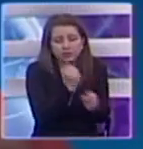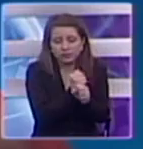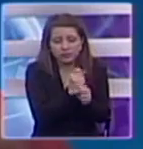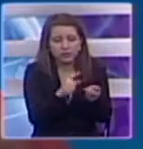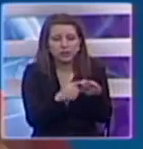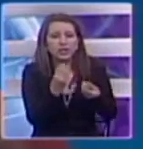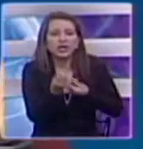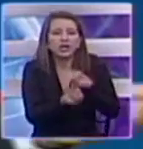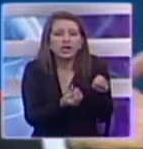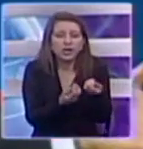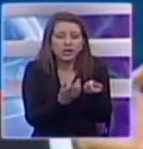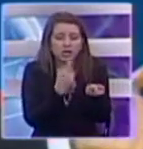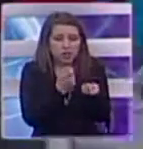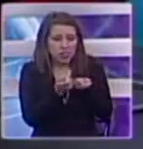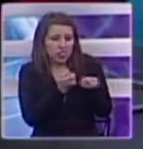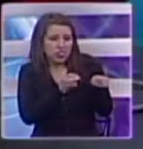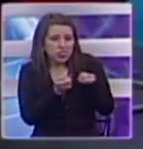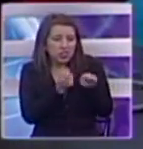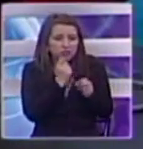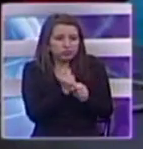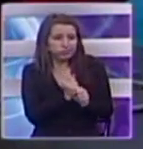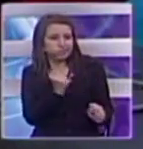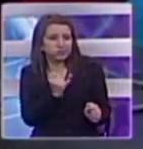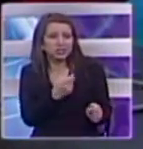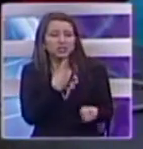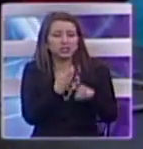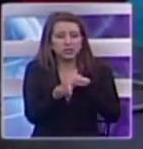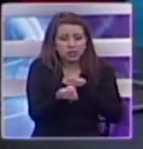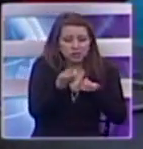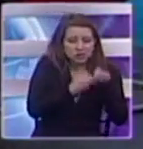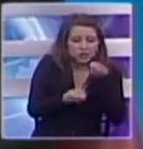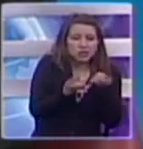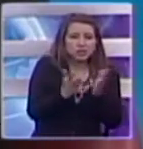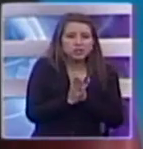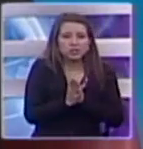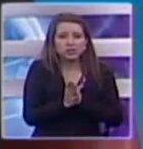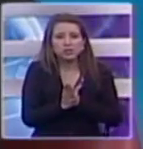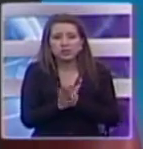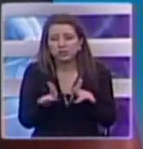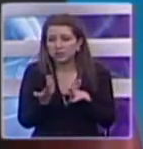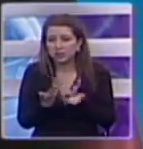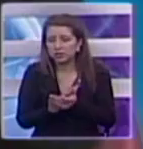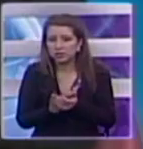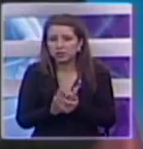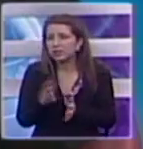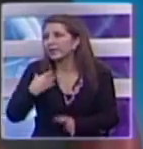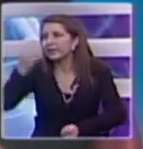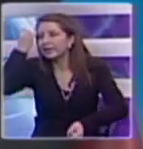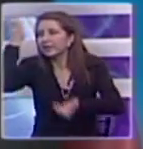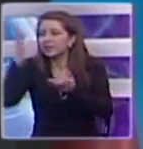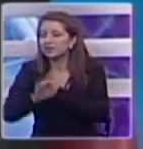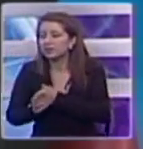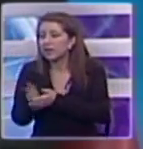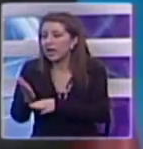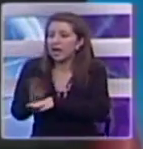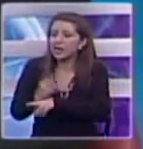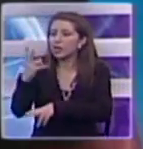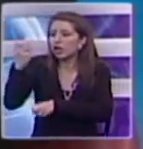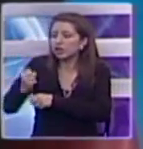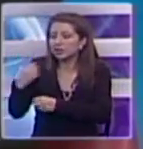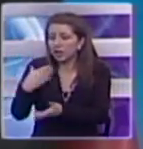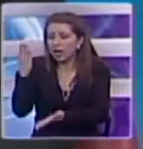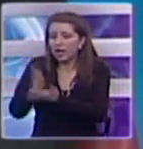con ajustarse la familia? Ajustarse los cinturones, como se dice. Tienes que ajustar los cinturones, así es, Javier. Y en vez de comprar dos cartones de leche, no sé, me invento, te compras uno en vez de